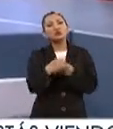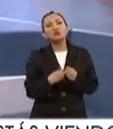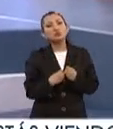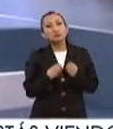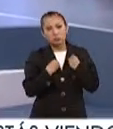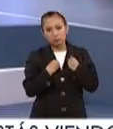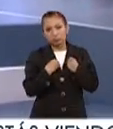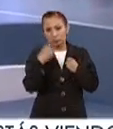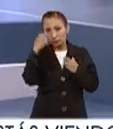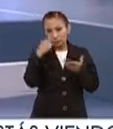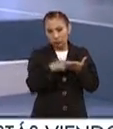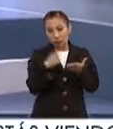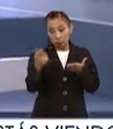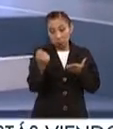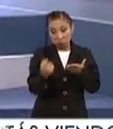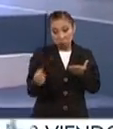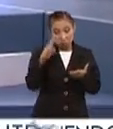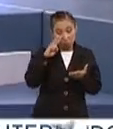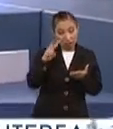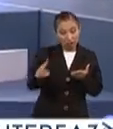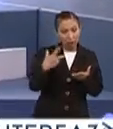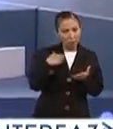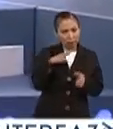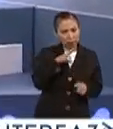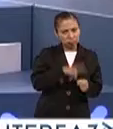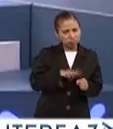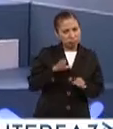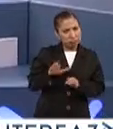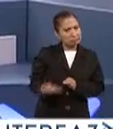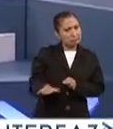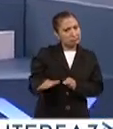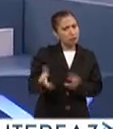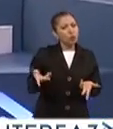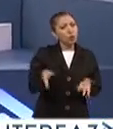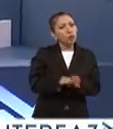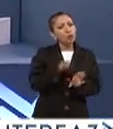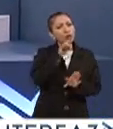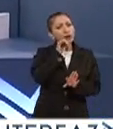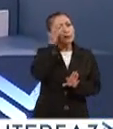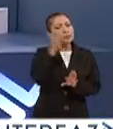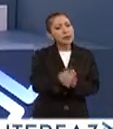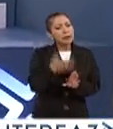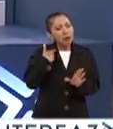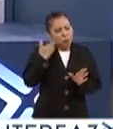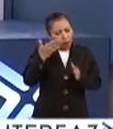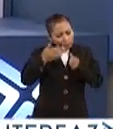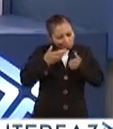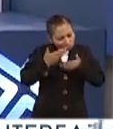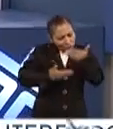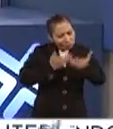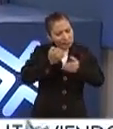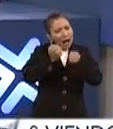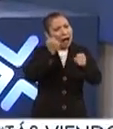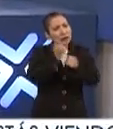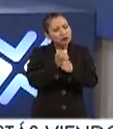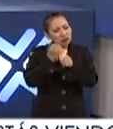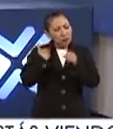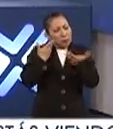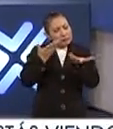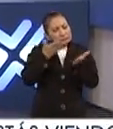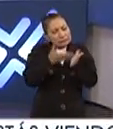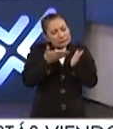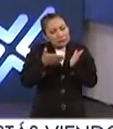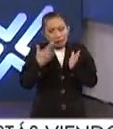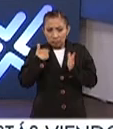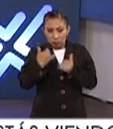pero yo creo que un talento que se te dio de forma natural, como también hay que saberlo trabajar con el paso de los años.